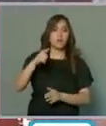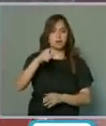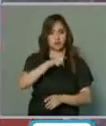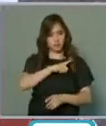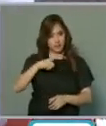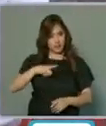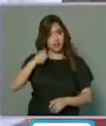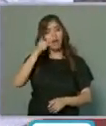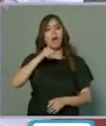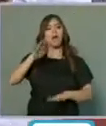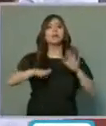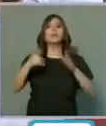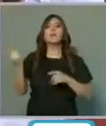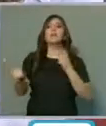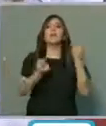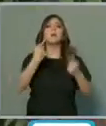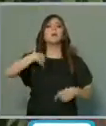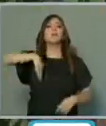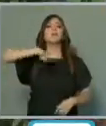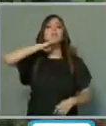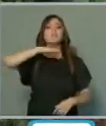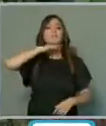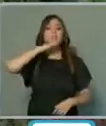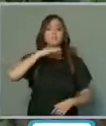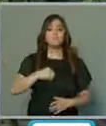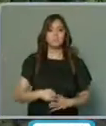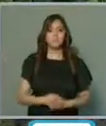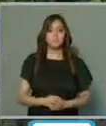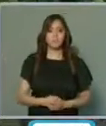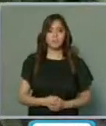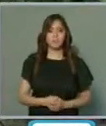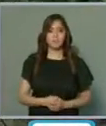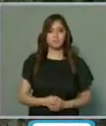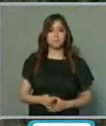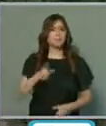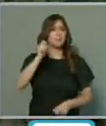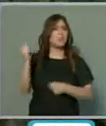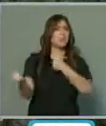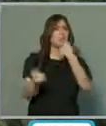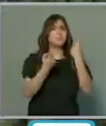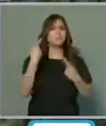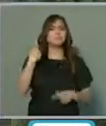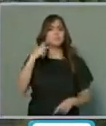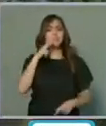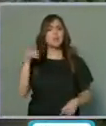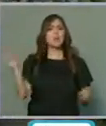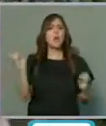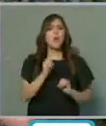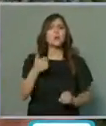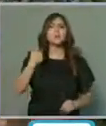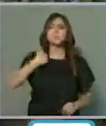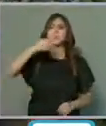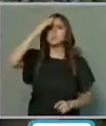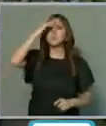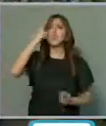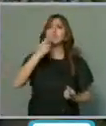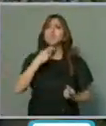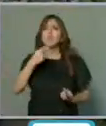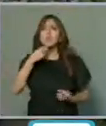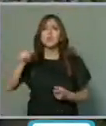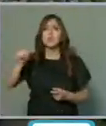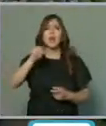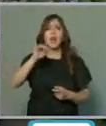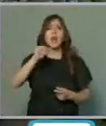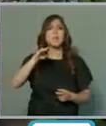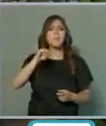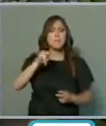muchas veces no los vemos por ahí. no los vemos y ahí me gustaría entrar porque estamos pensando justo en todas las cosas dulces, ¿no? Dulces en almíbar o lo que